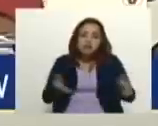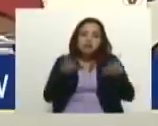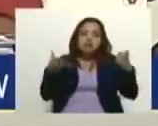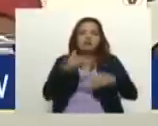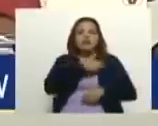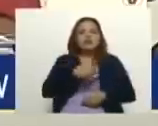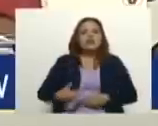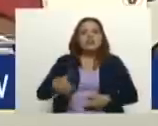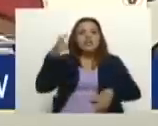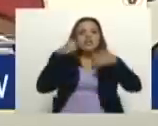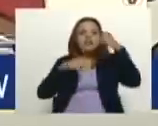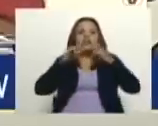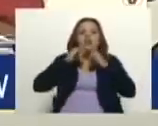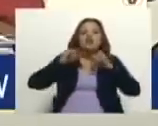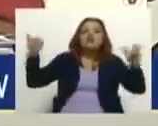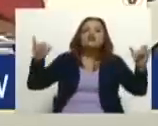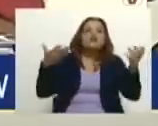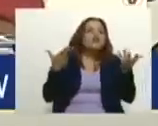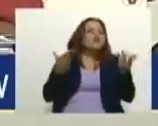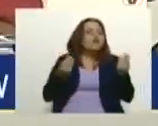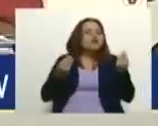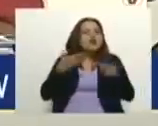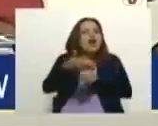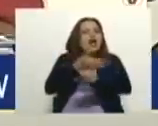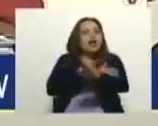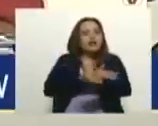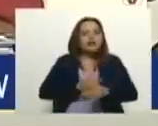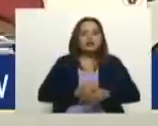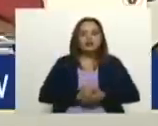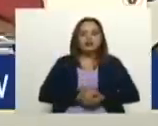Chávez denunció con bastante antelación,